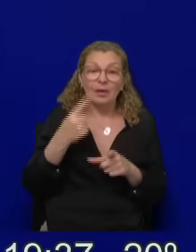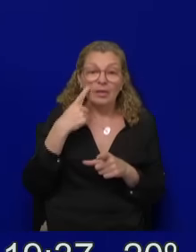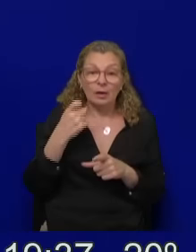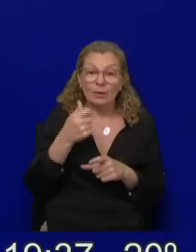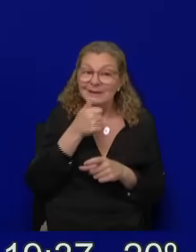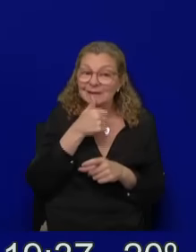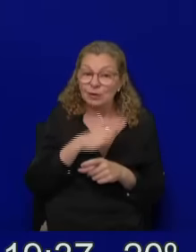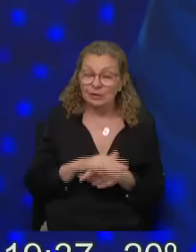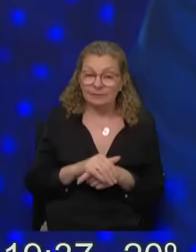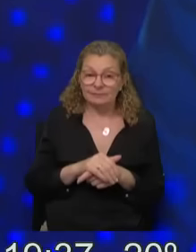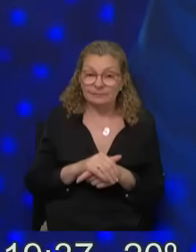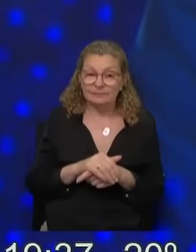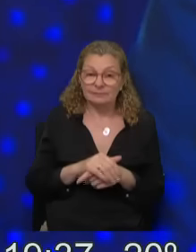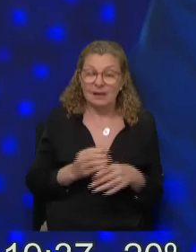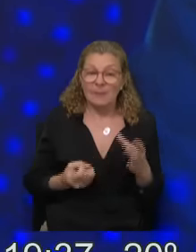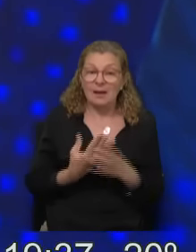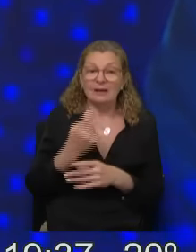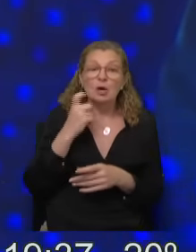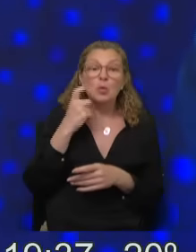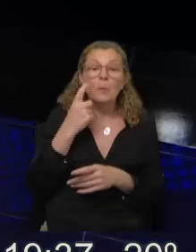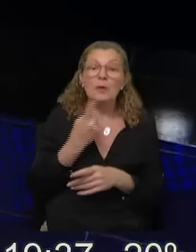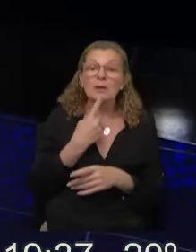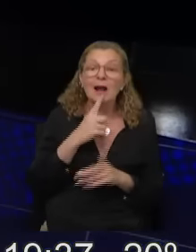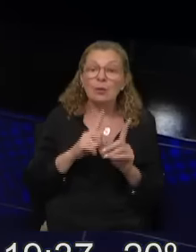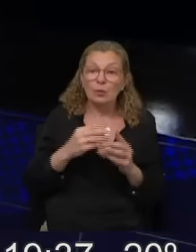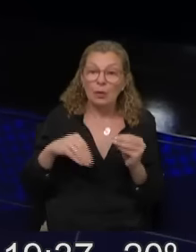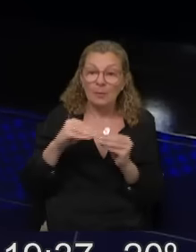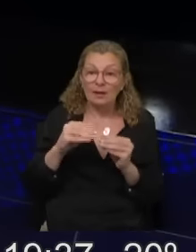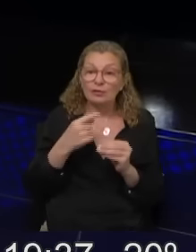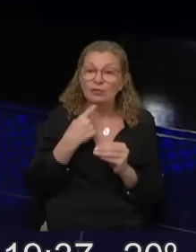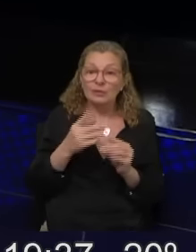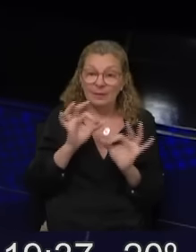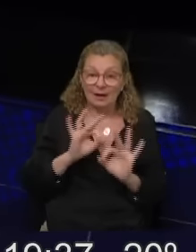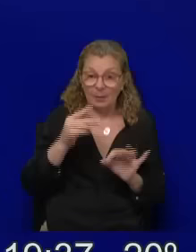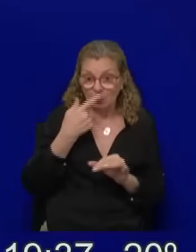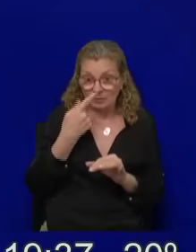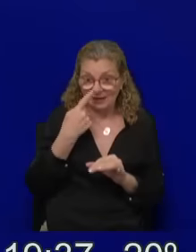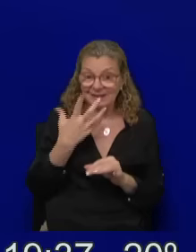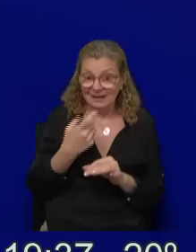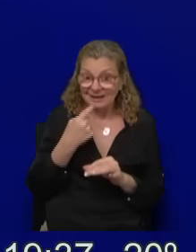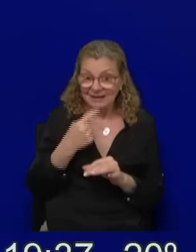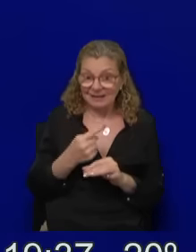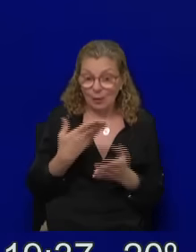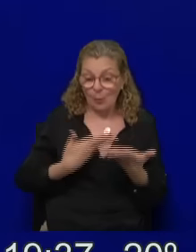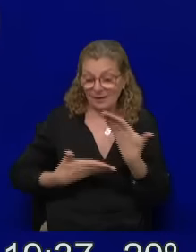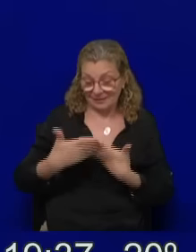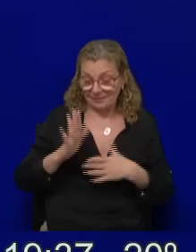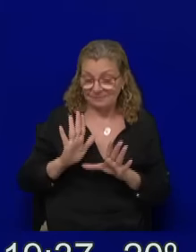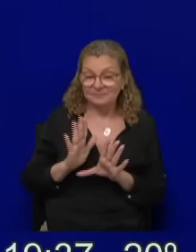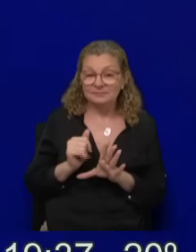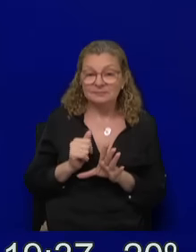poco la historia, Josema. La magia y los números de la política, ¿eh? Sí, tengo algunos más que no sirven para nada, pero son muy interesantes. A ver, tienen, claro. Se los comparto, mire. A